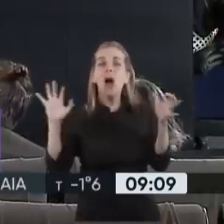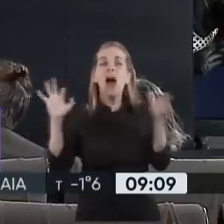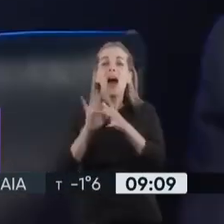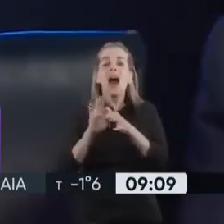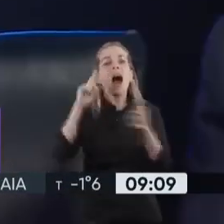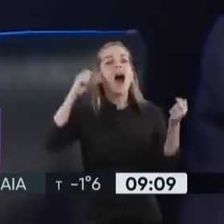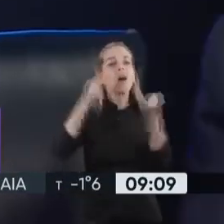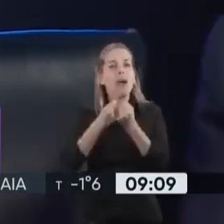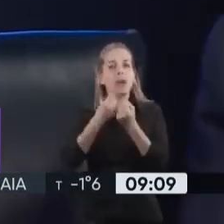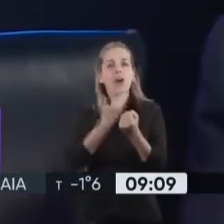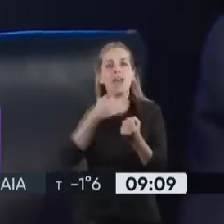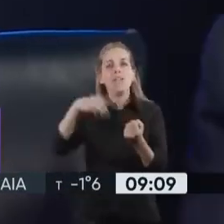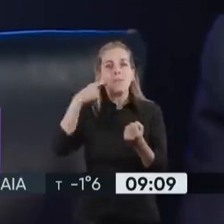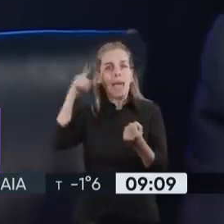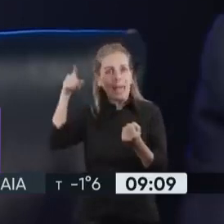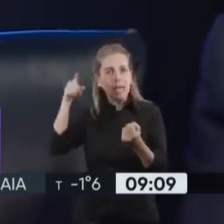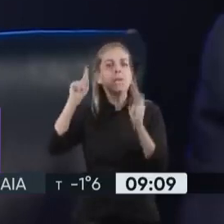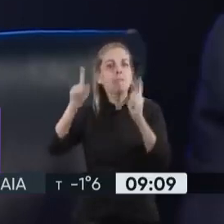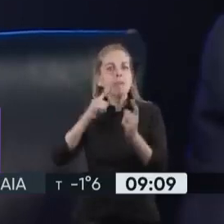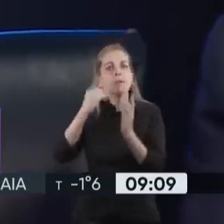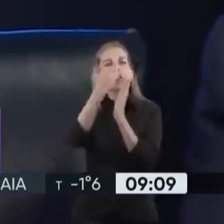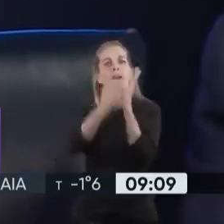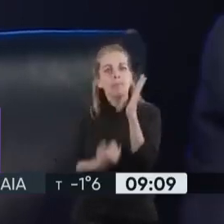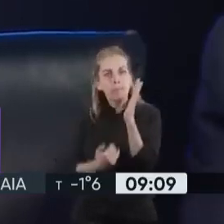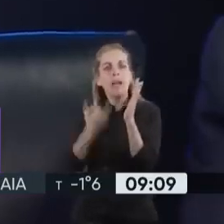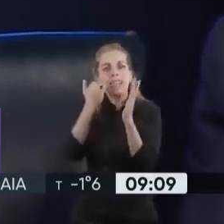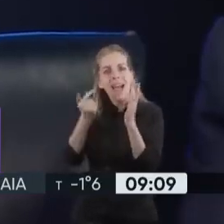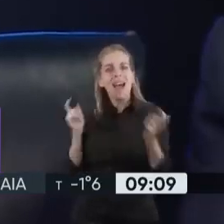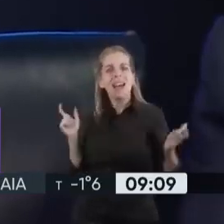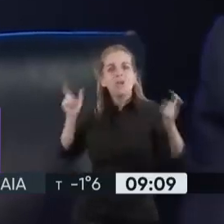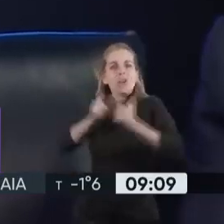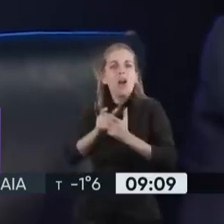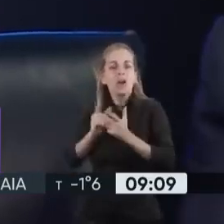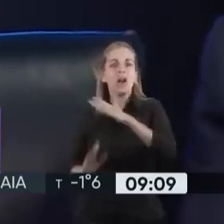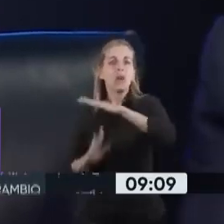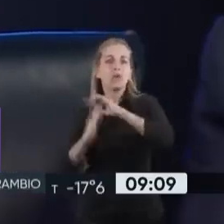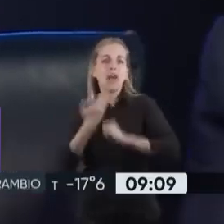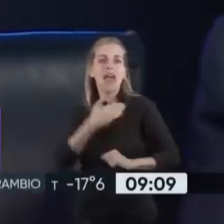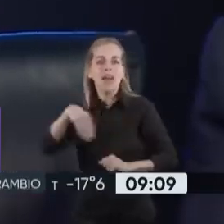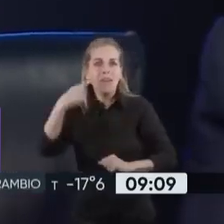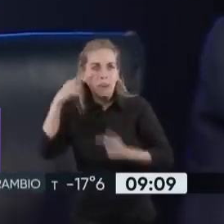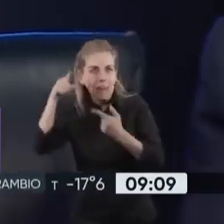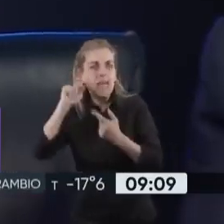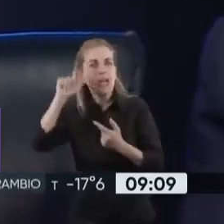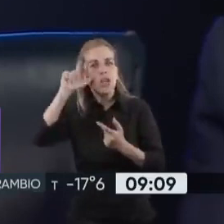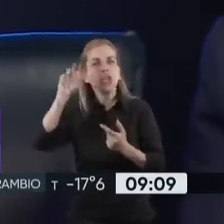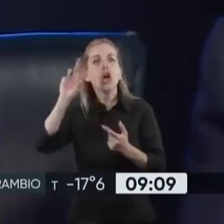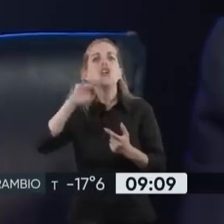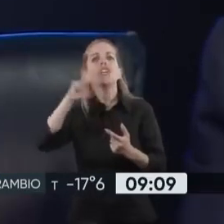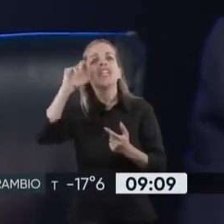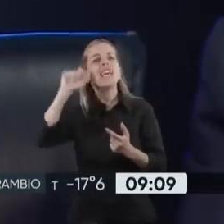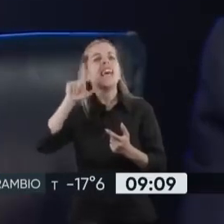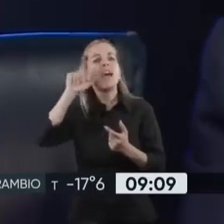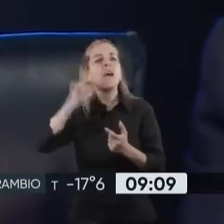si esto también es muy importante nosotros ya mantuvimos reuniones con las máximas autoridades con kristalina georgieva y también reuniones